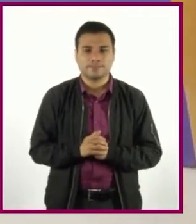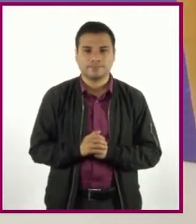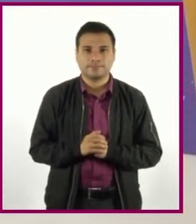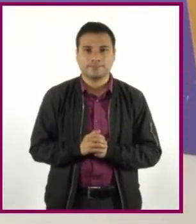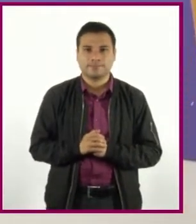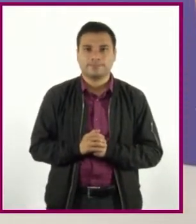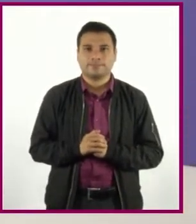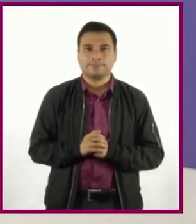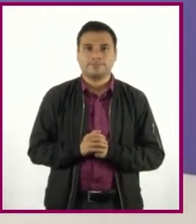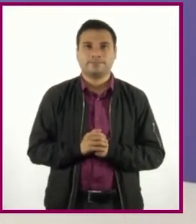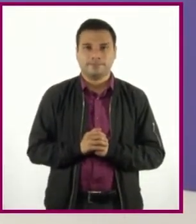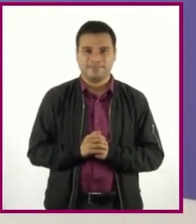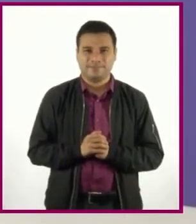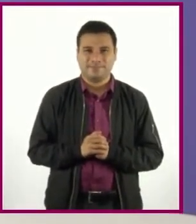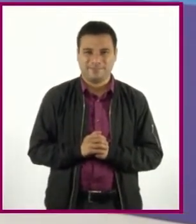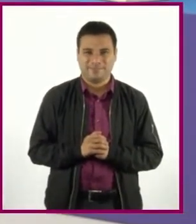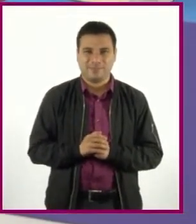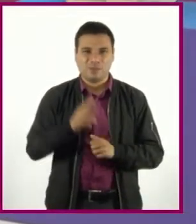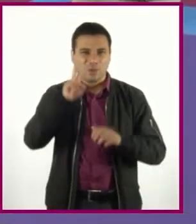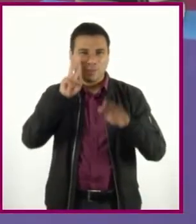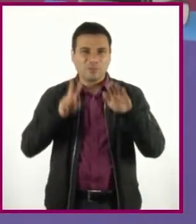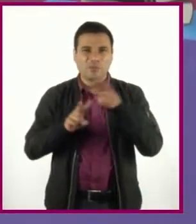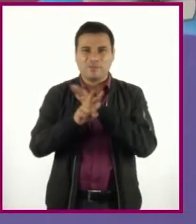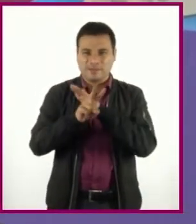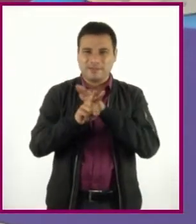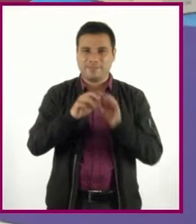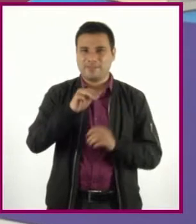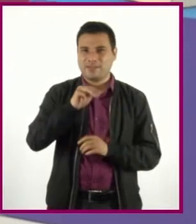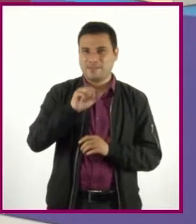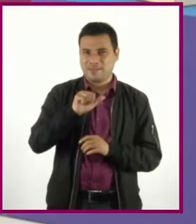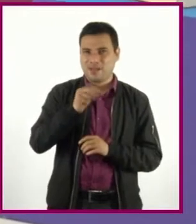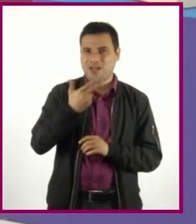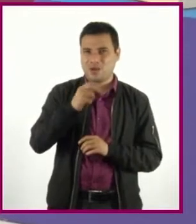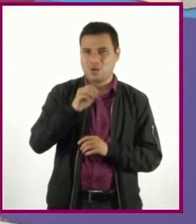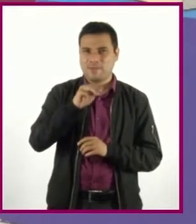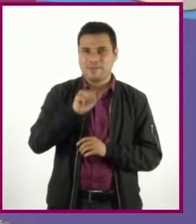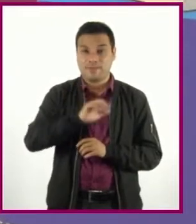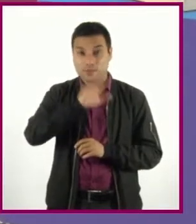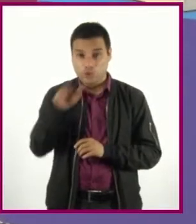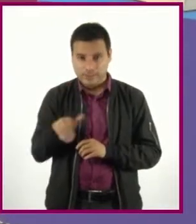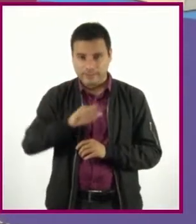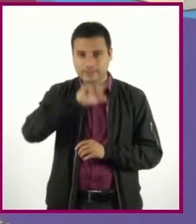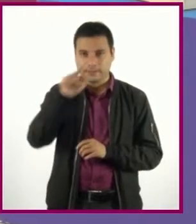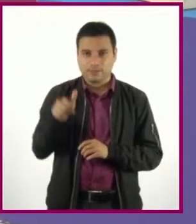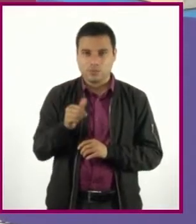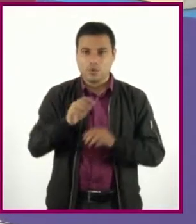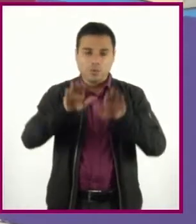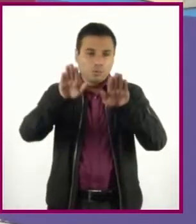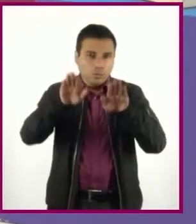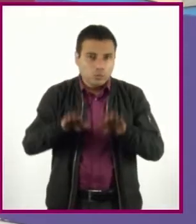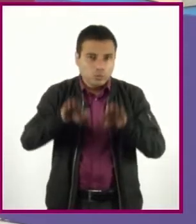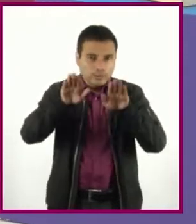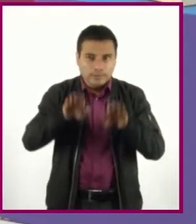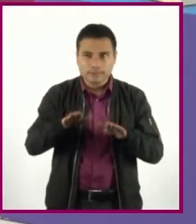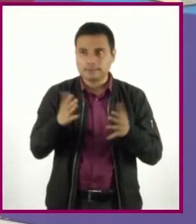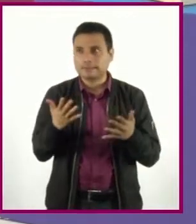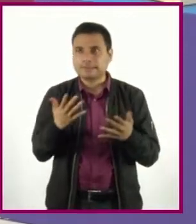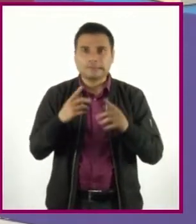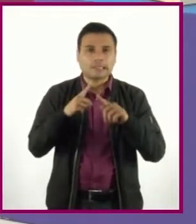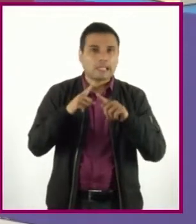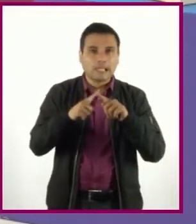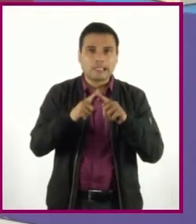Cuando murió el profeta Mahoma en el año 632, comenzó una disputa entre los musulmanes por quién dirigiría a su